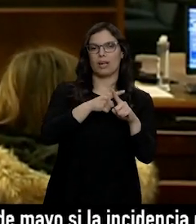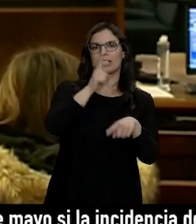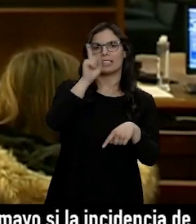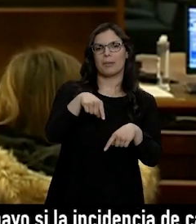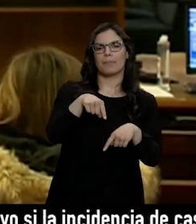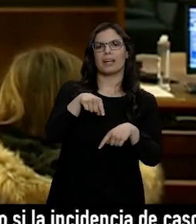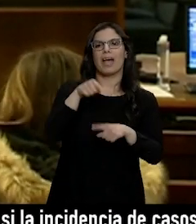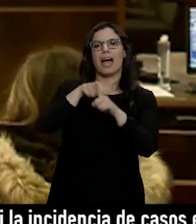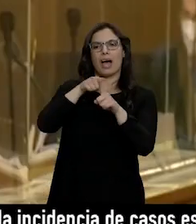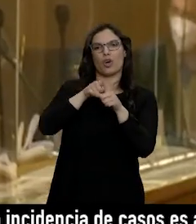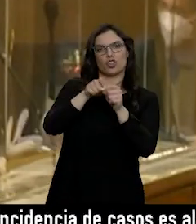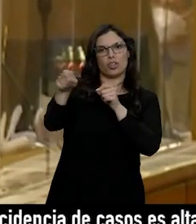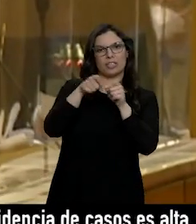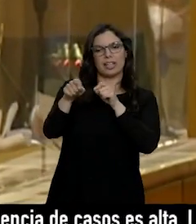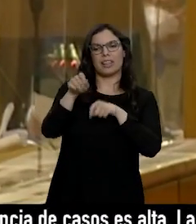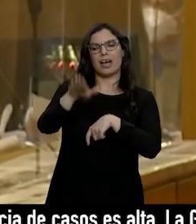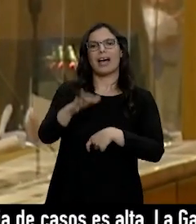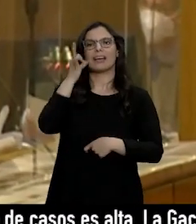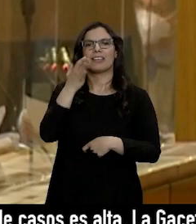de ciberacoso a una menor de edad.